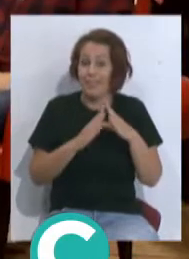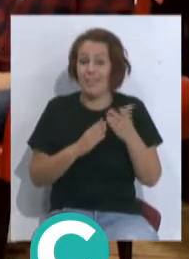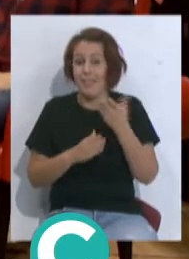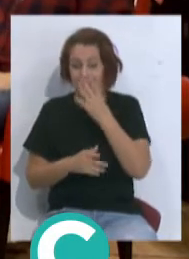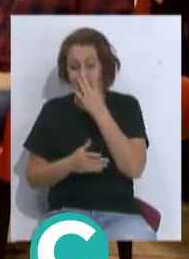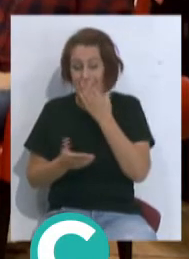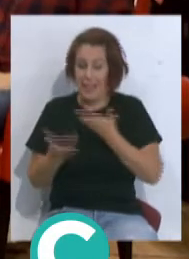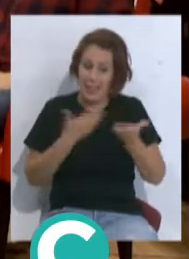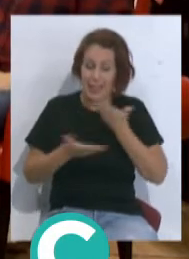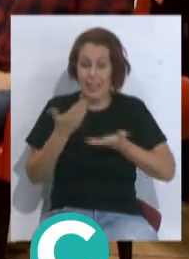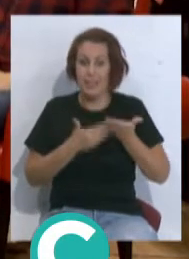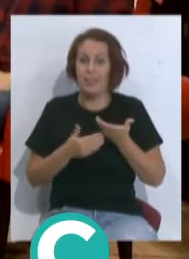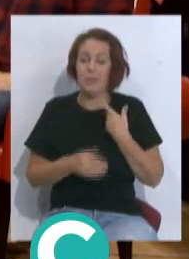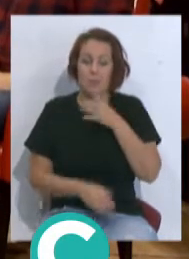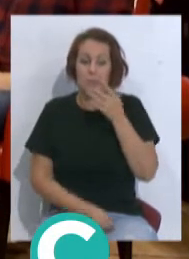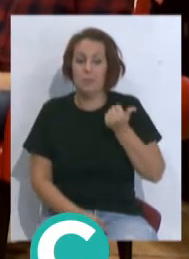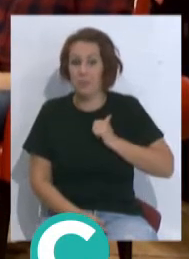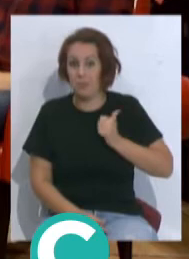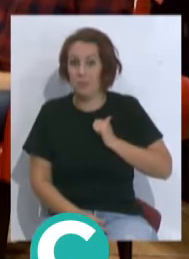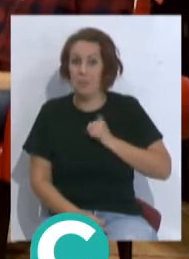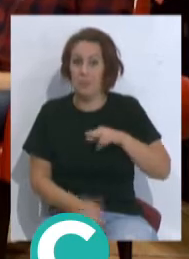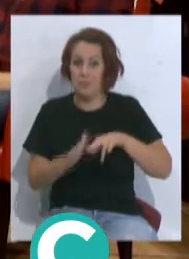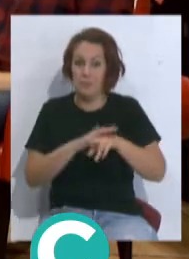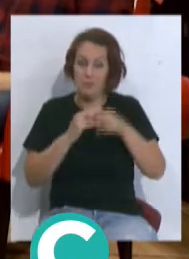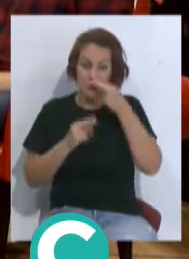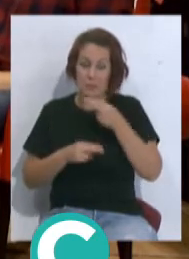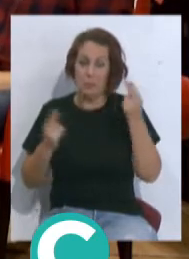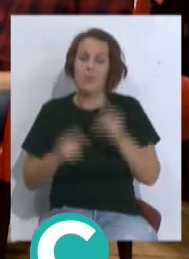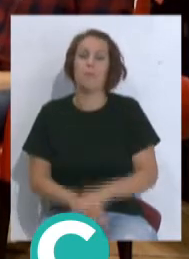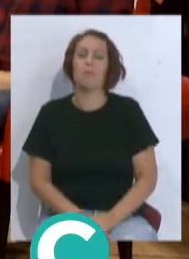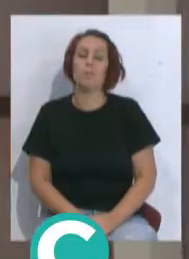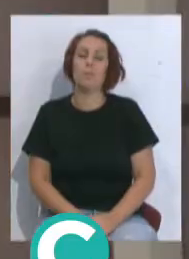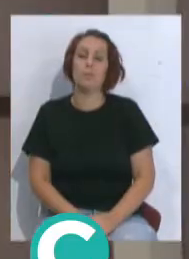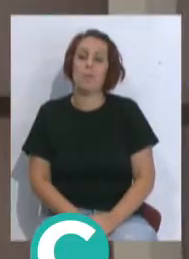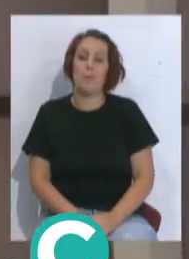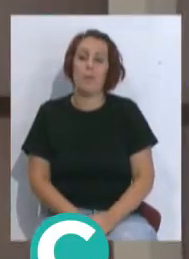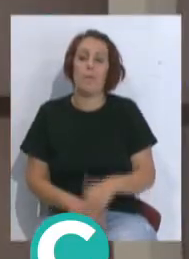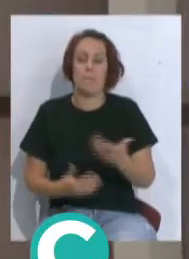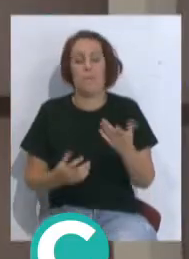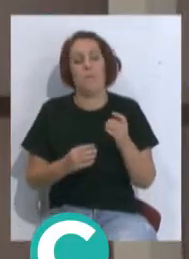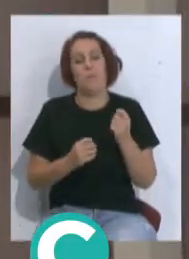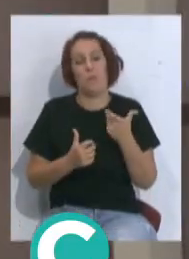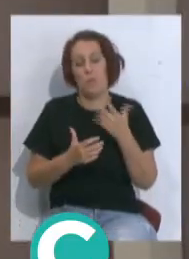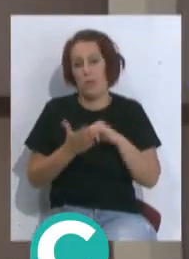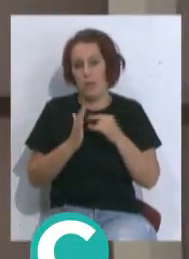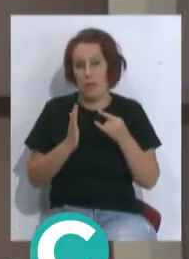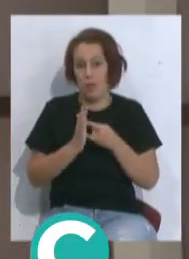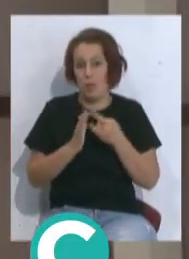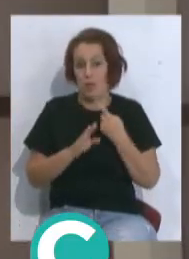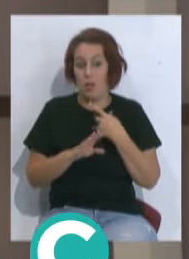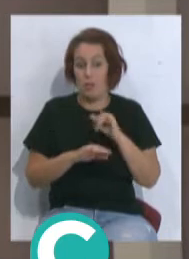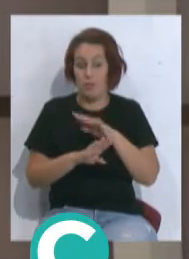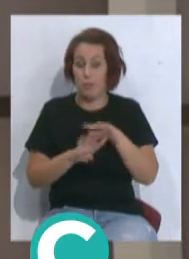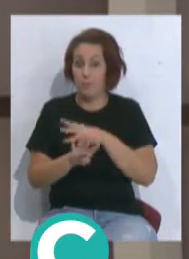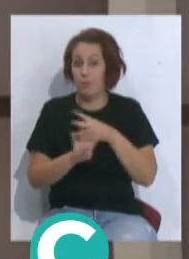Ya que estamos por aprovechar, ¿no? los recursos públicos. Lo que pasa que, claro, eso es un poco de la planificación, de tener un